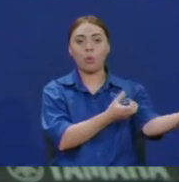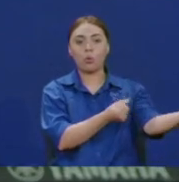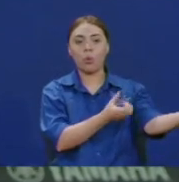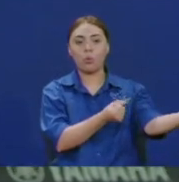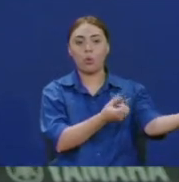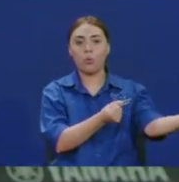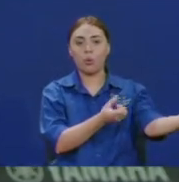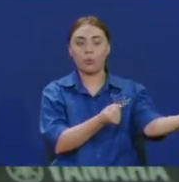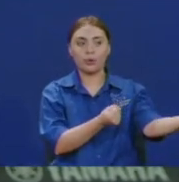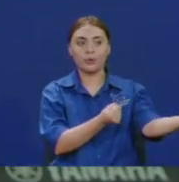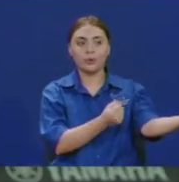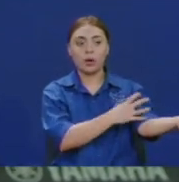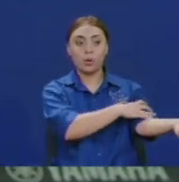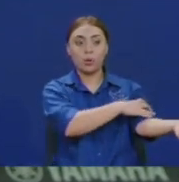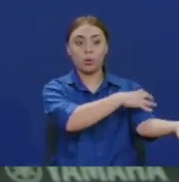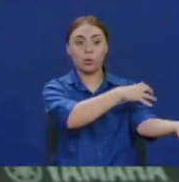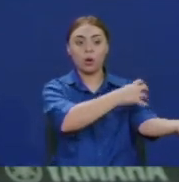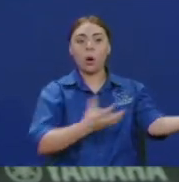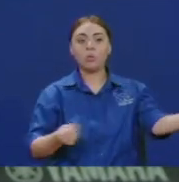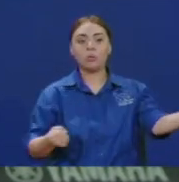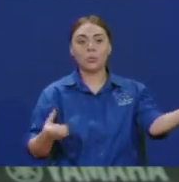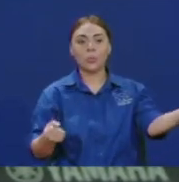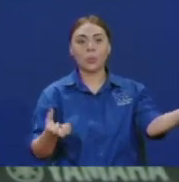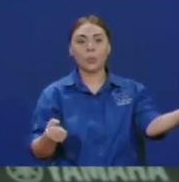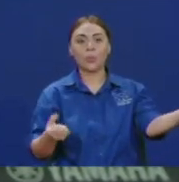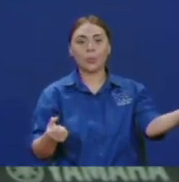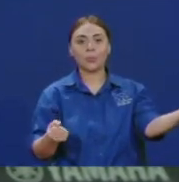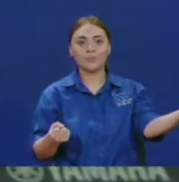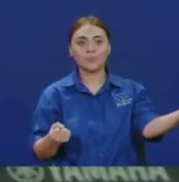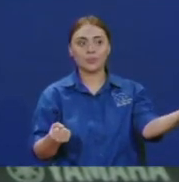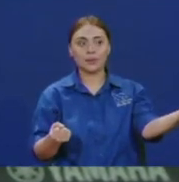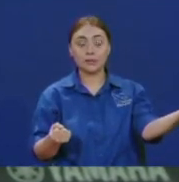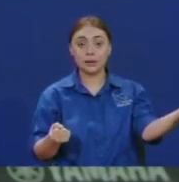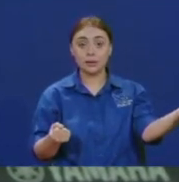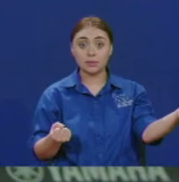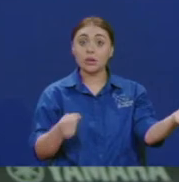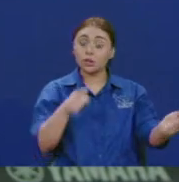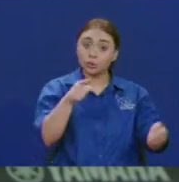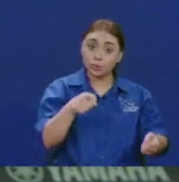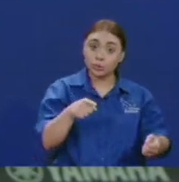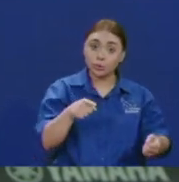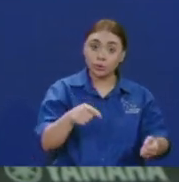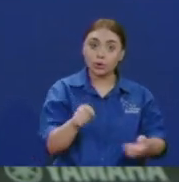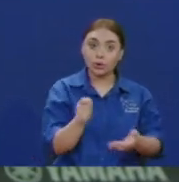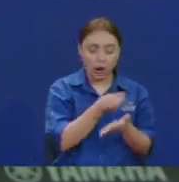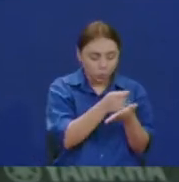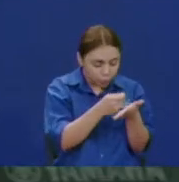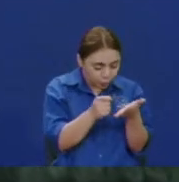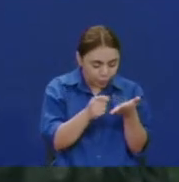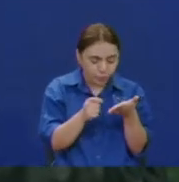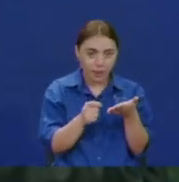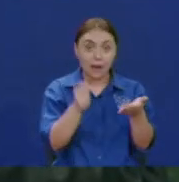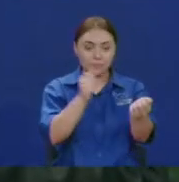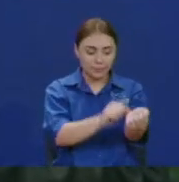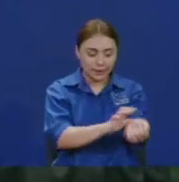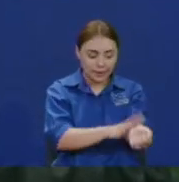Se rompían los esfigmomanómetros, ¿verdad? Pero estabas midiéndote. Glucosa en sangre.